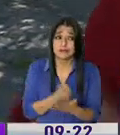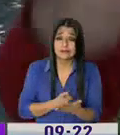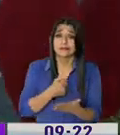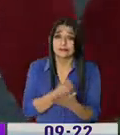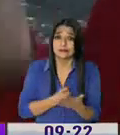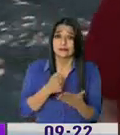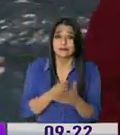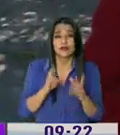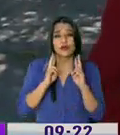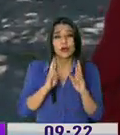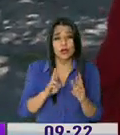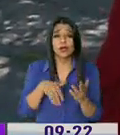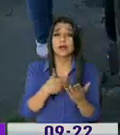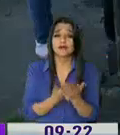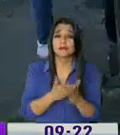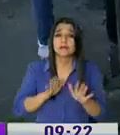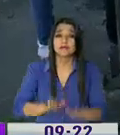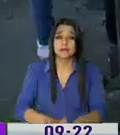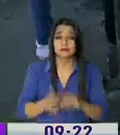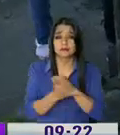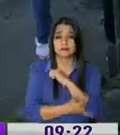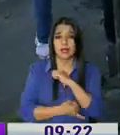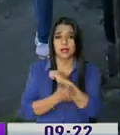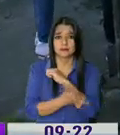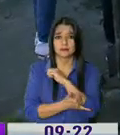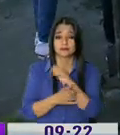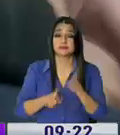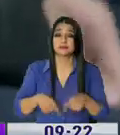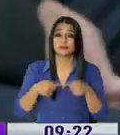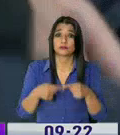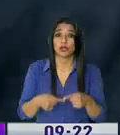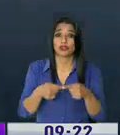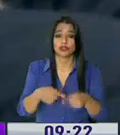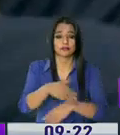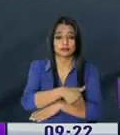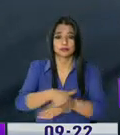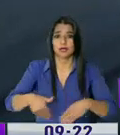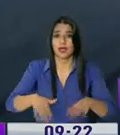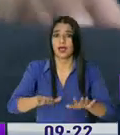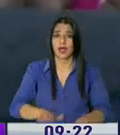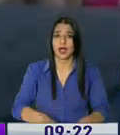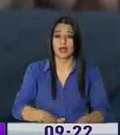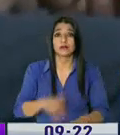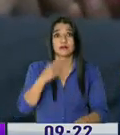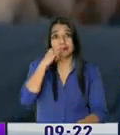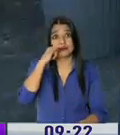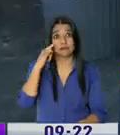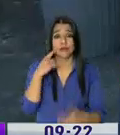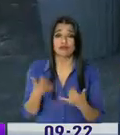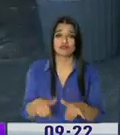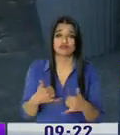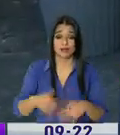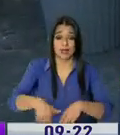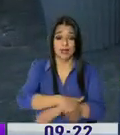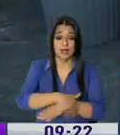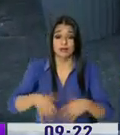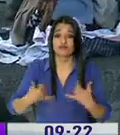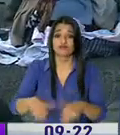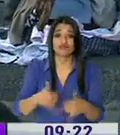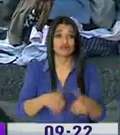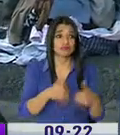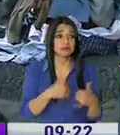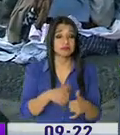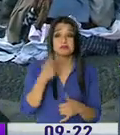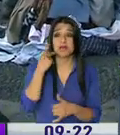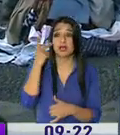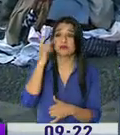puedo llegar a donde, de donde yo soy. El día a día pasan en esta esquina. Los niños se distraen con otros, mientras que sus padres buscan